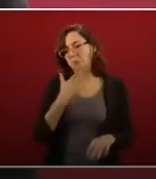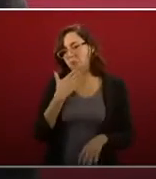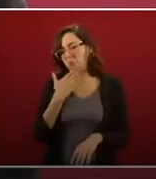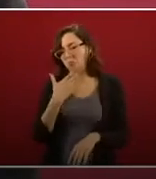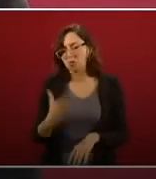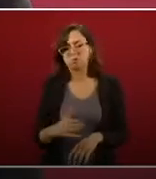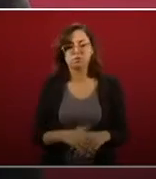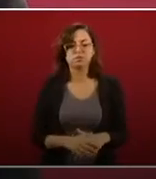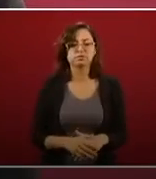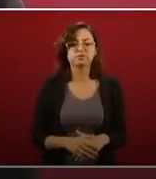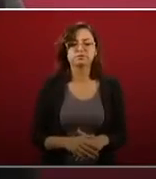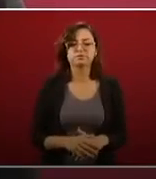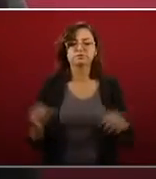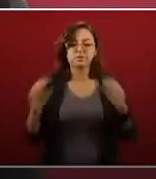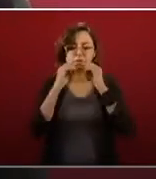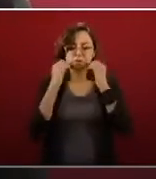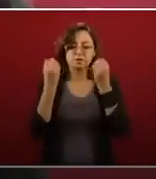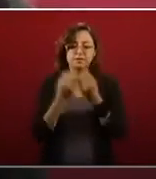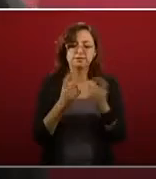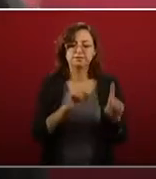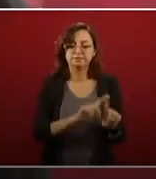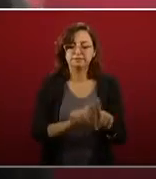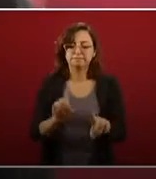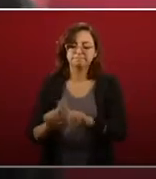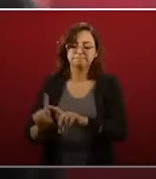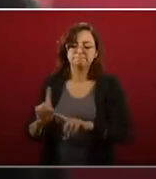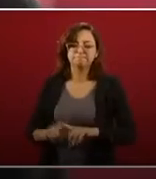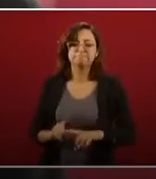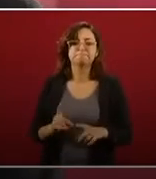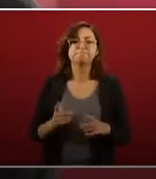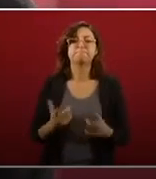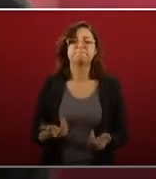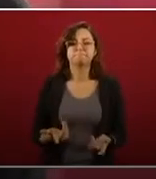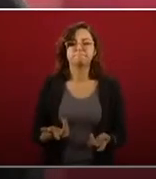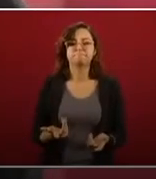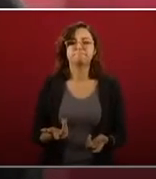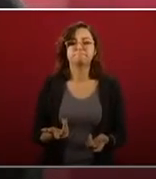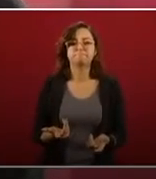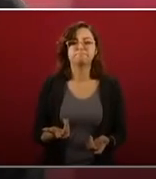con las organizaciones de